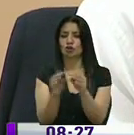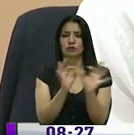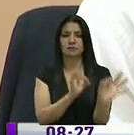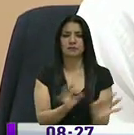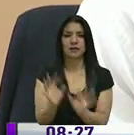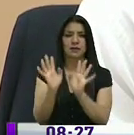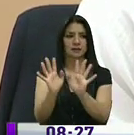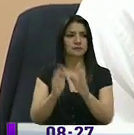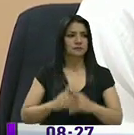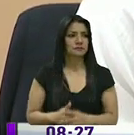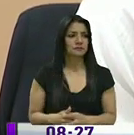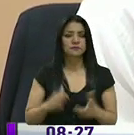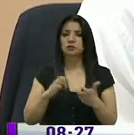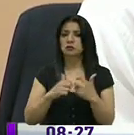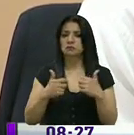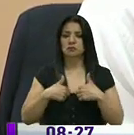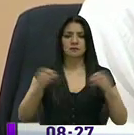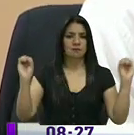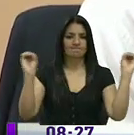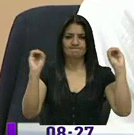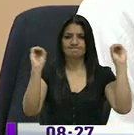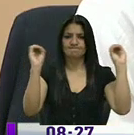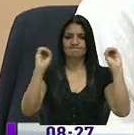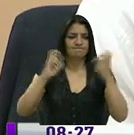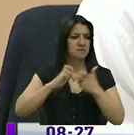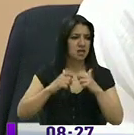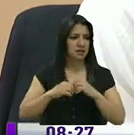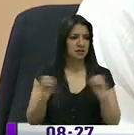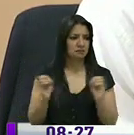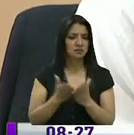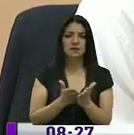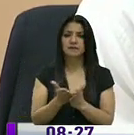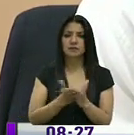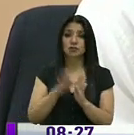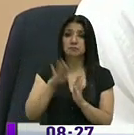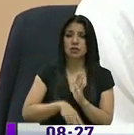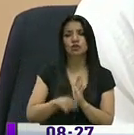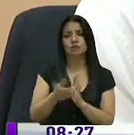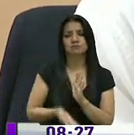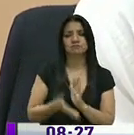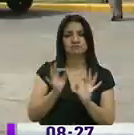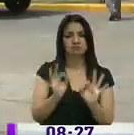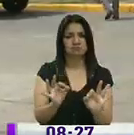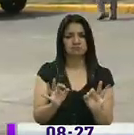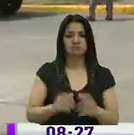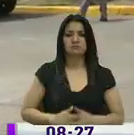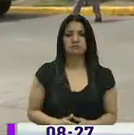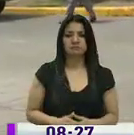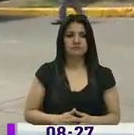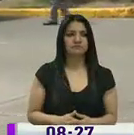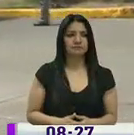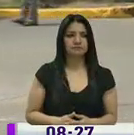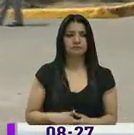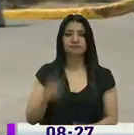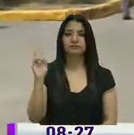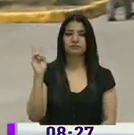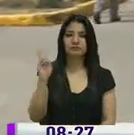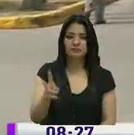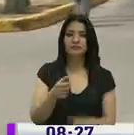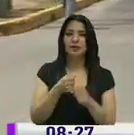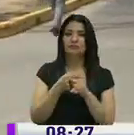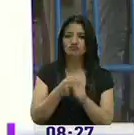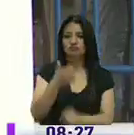no hemos tenido ninguna demora en el servicio no teniendo la cobertura necesaria sistema de transporte público municipal